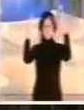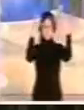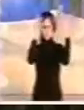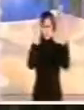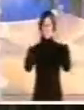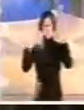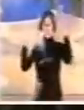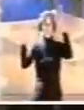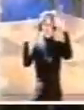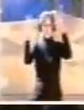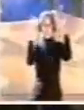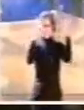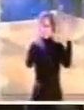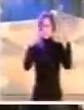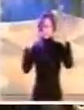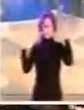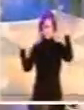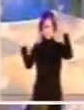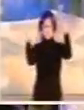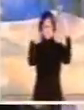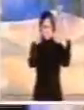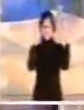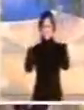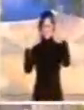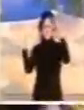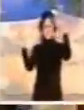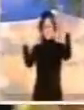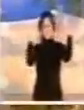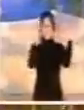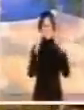Traviesas, las 40 Ladronas de Alibaba y unos cuantos más. Ahí las tenemos.